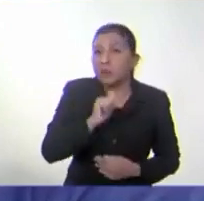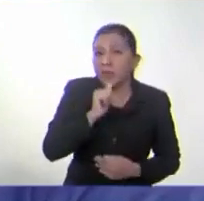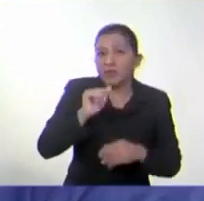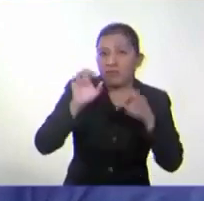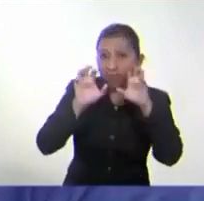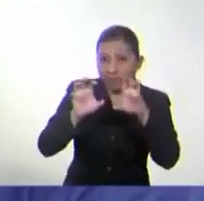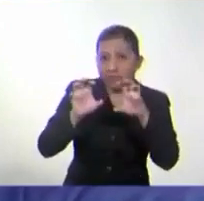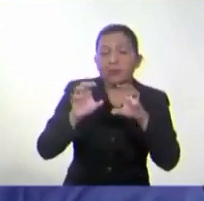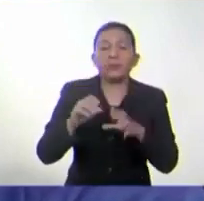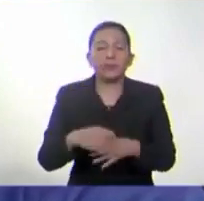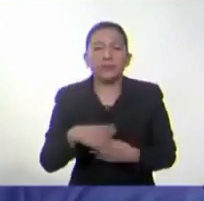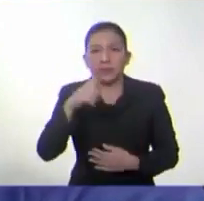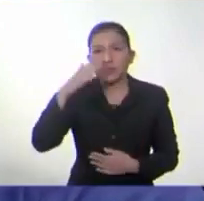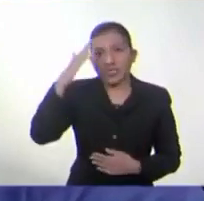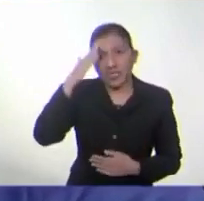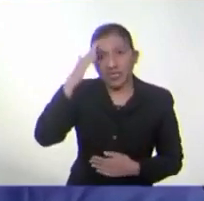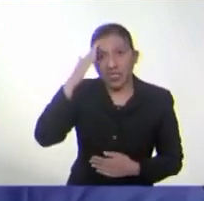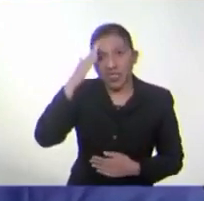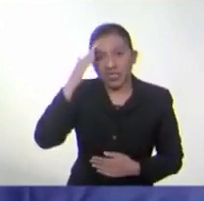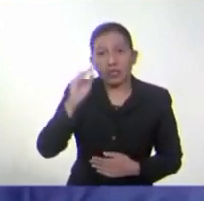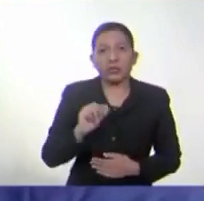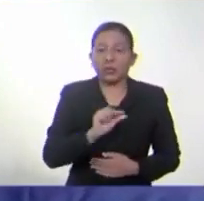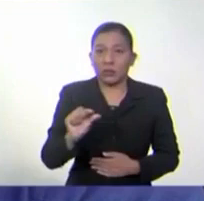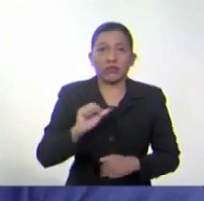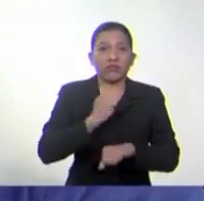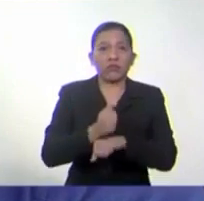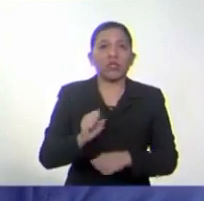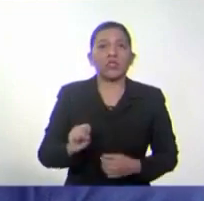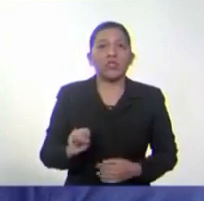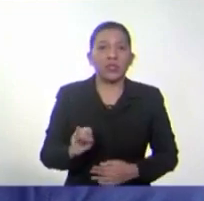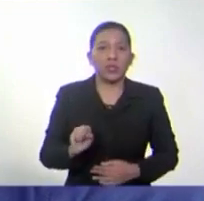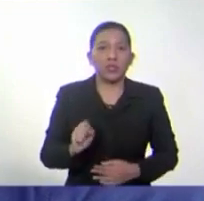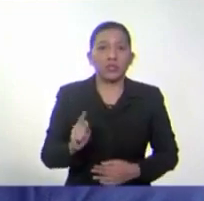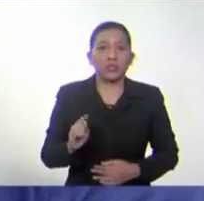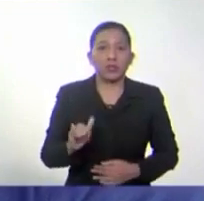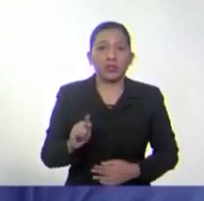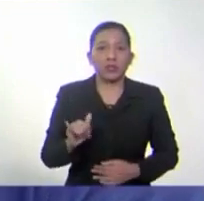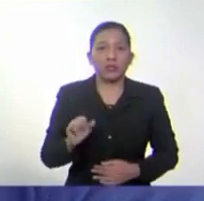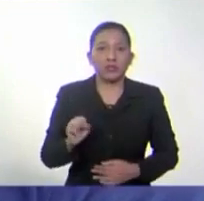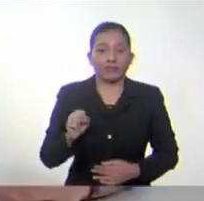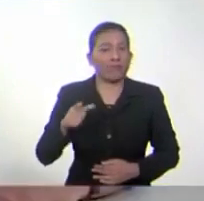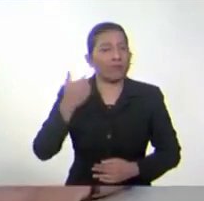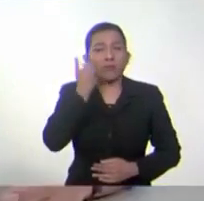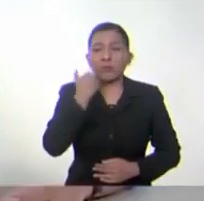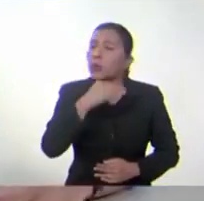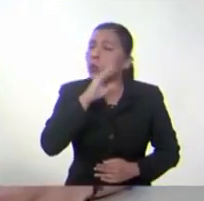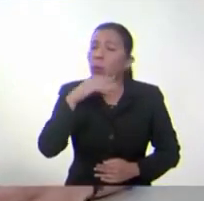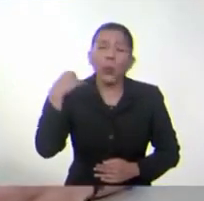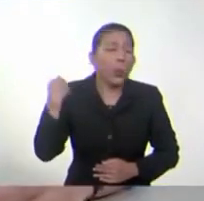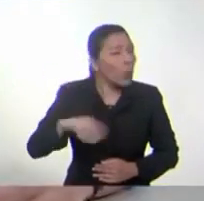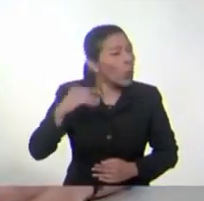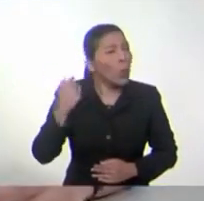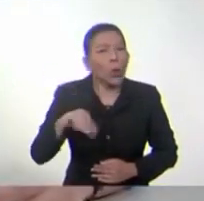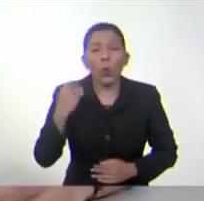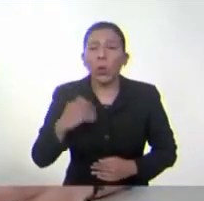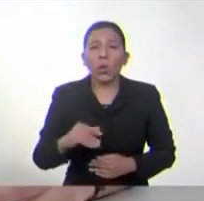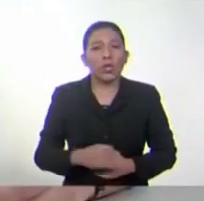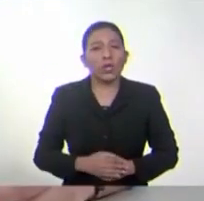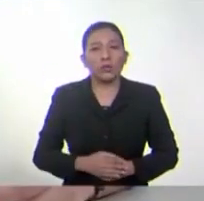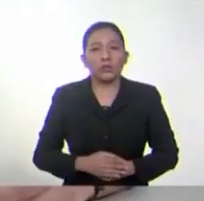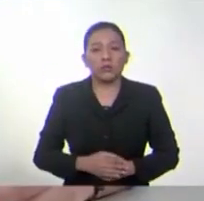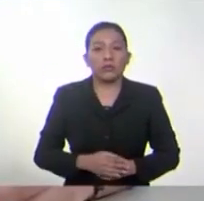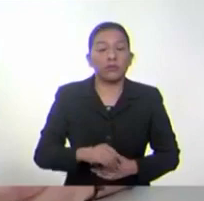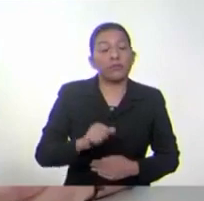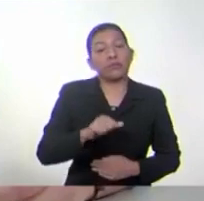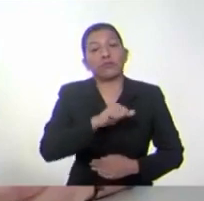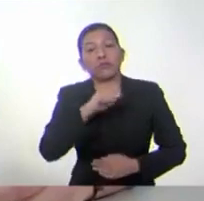Una de ellas es la cistitis, que es una enfermedad crónica. Otro de los problemas es la